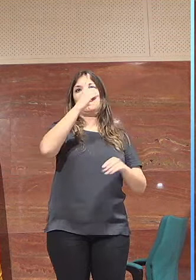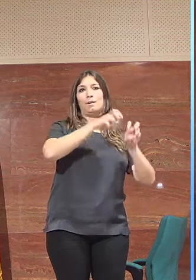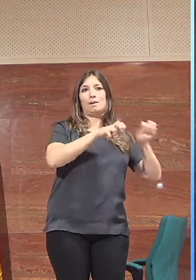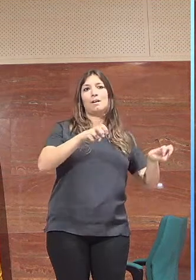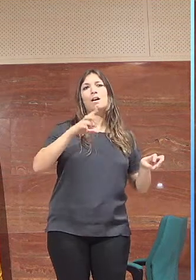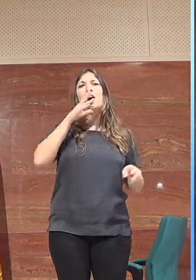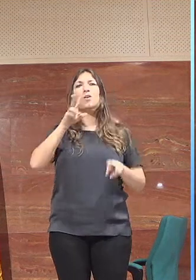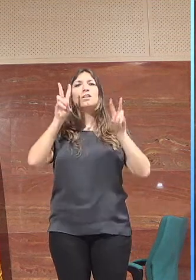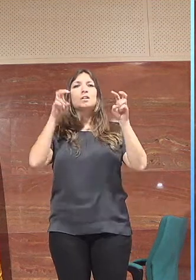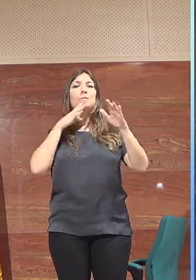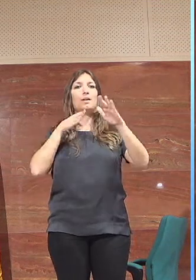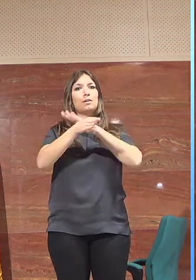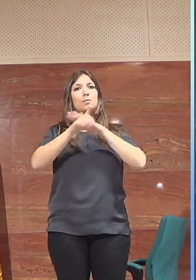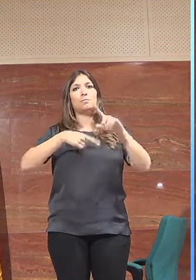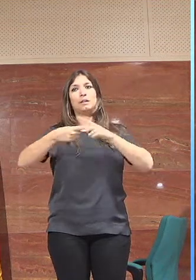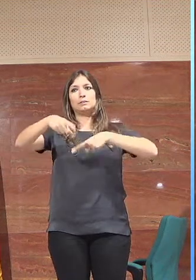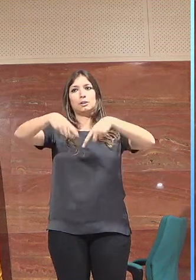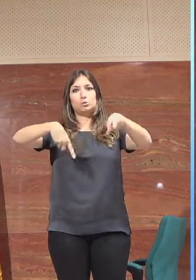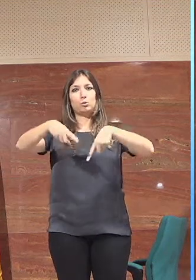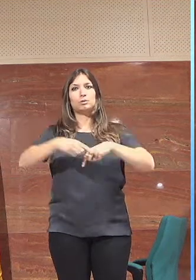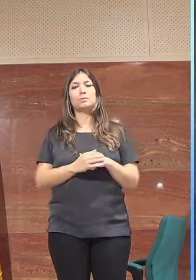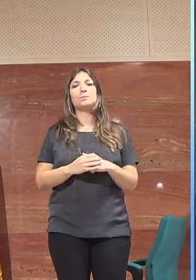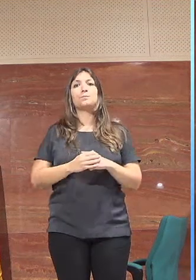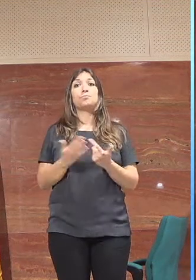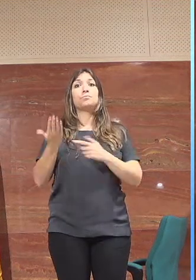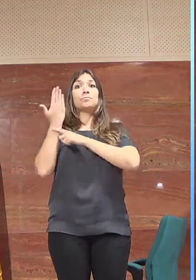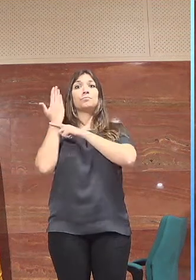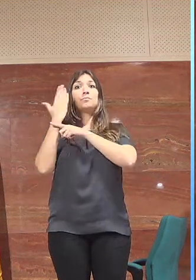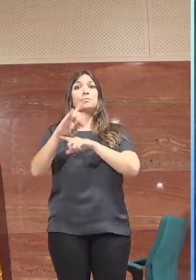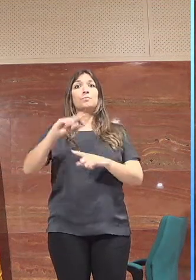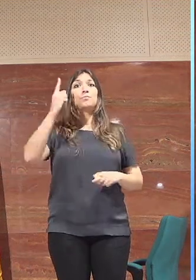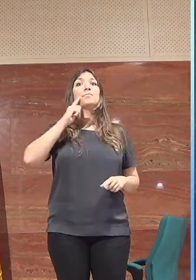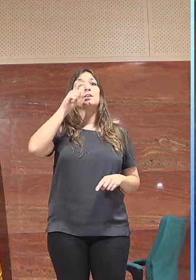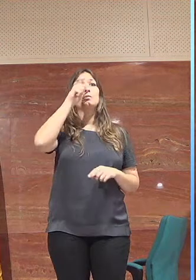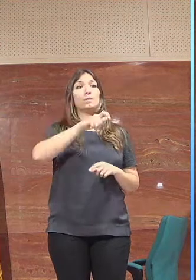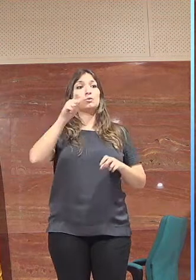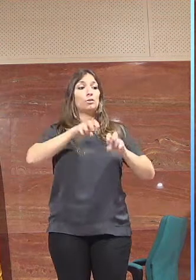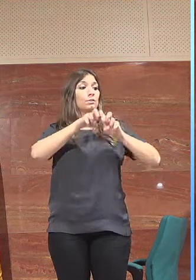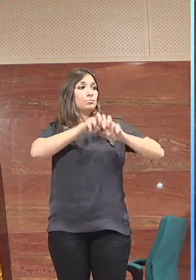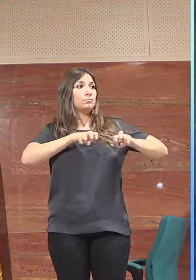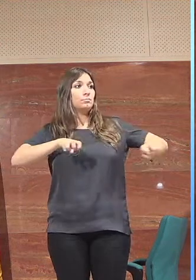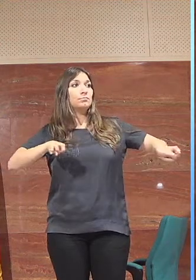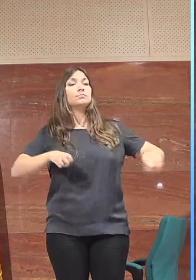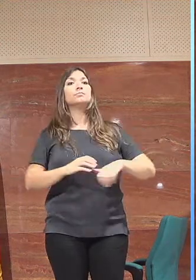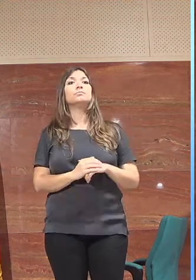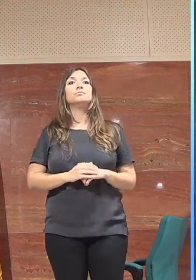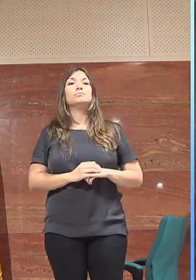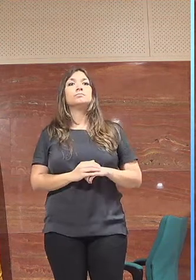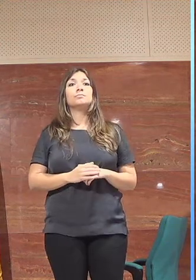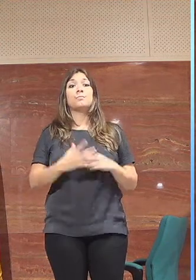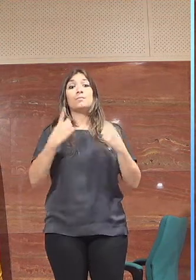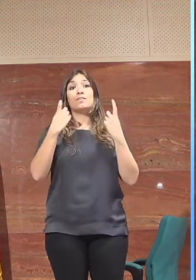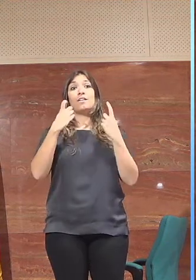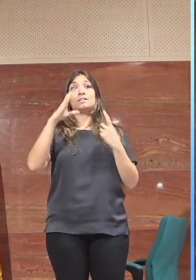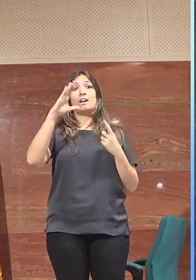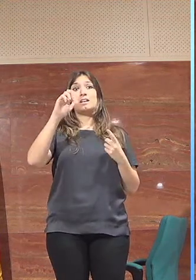temas son accesibilidad y transporte. Os voy a presentar primero a las personas que están en la mesa. Falta